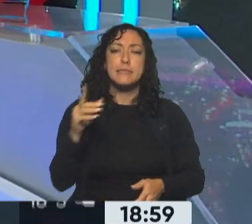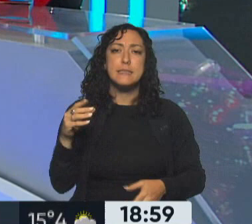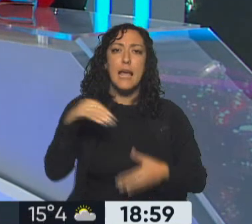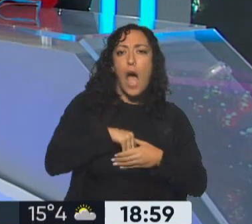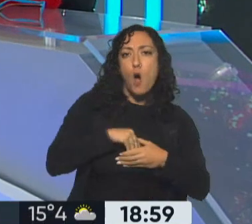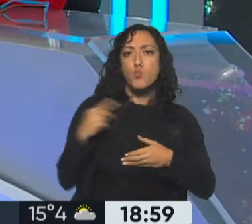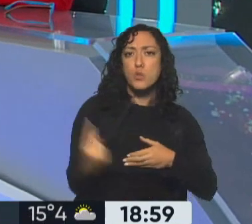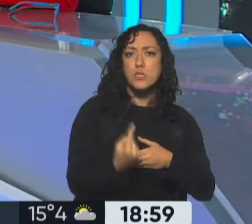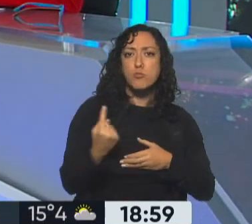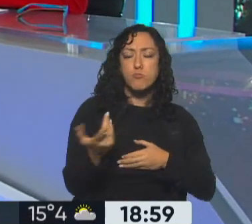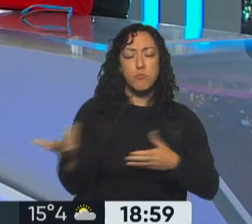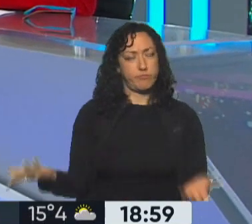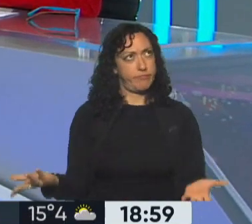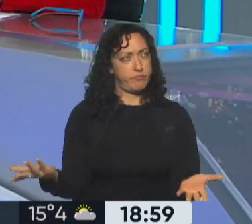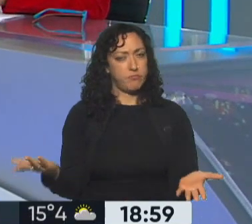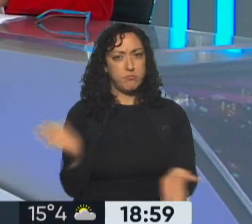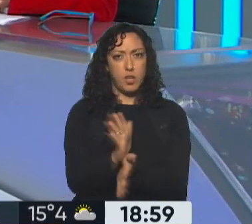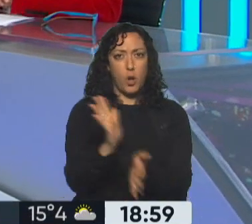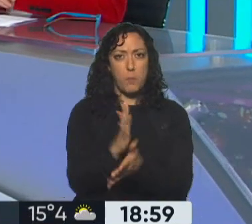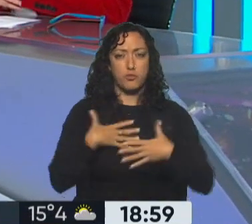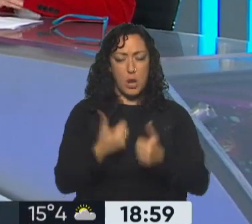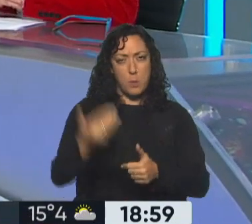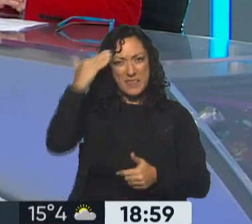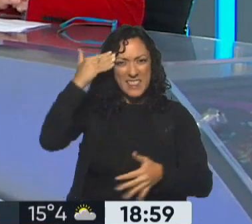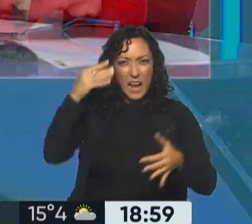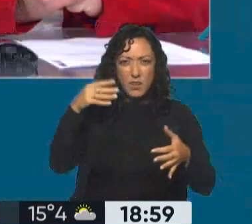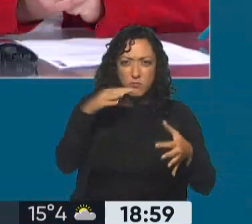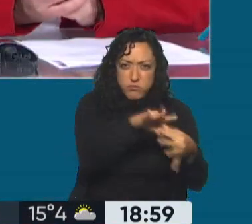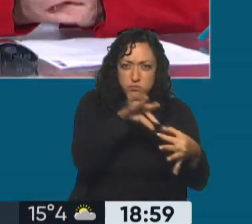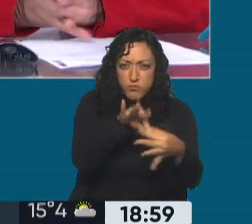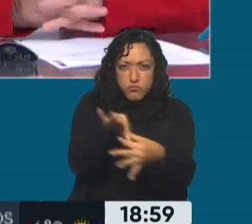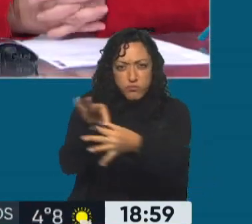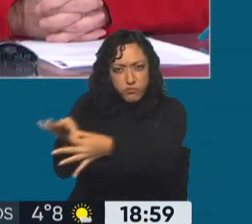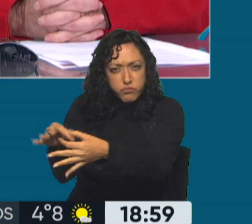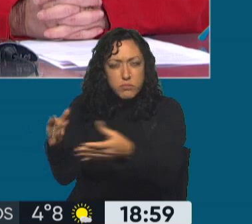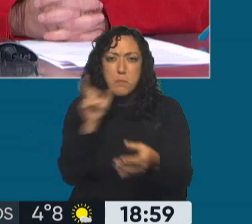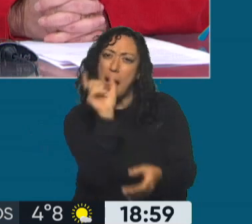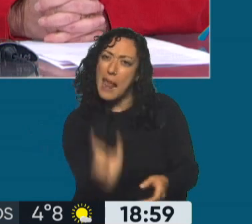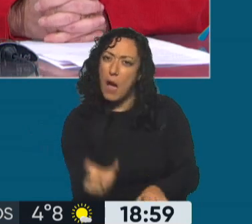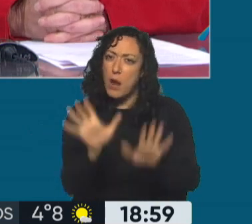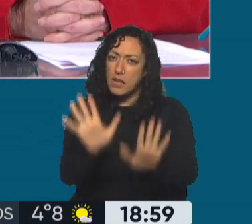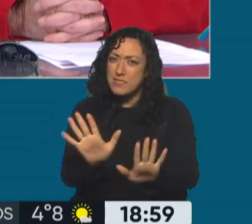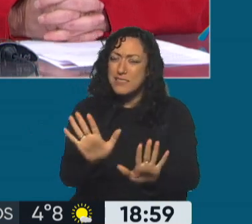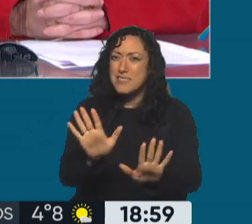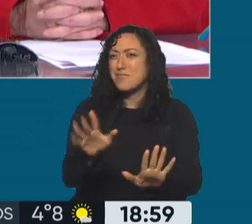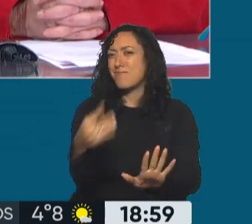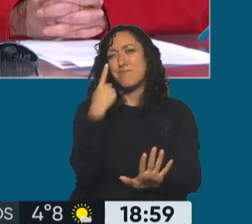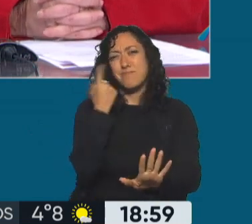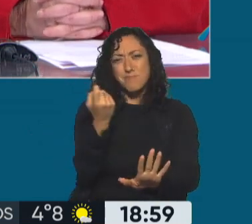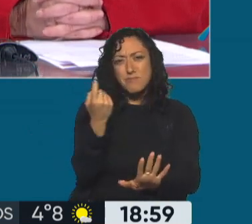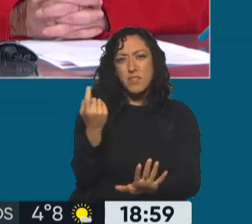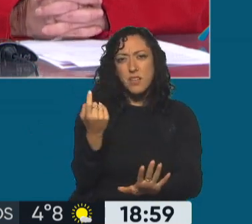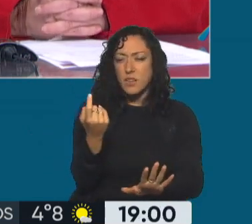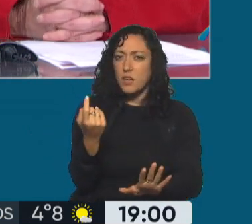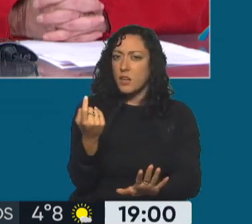dijiste, a cuestiones que tienen que ver con salud mental. Y de registrarse estas problemáticas,